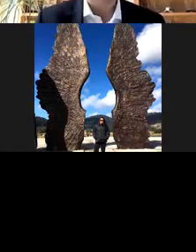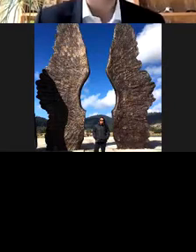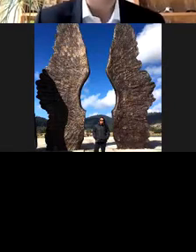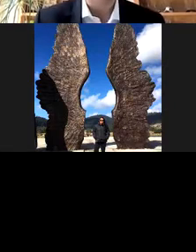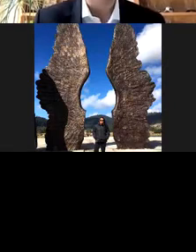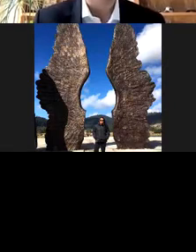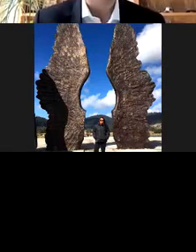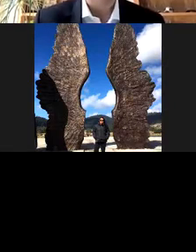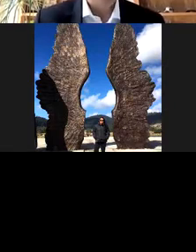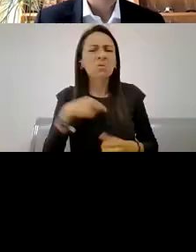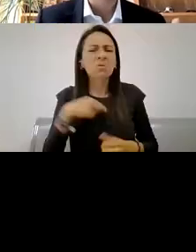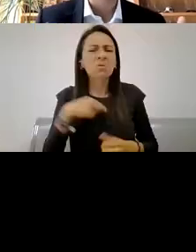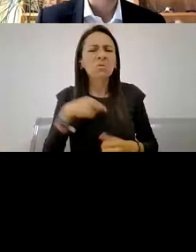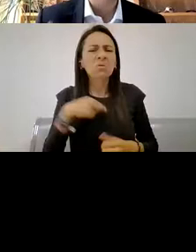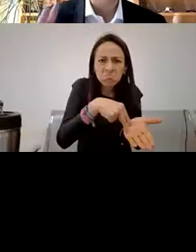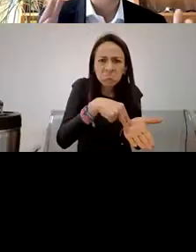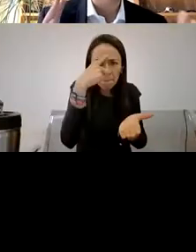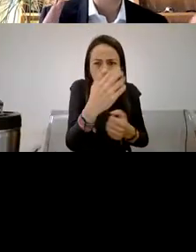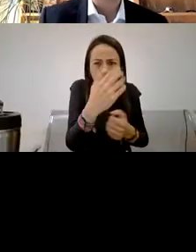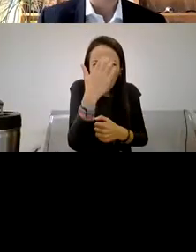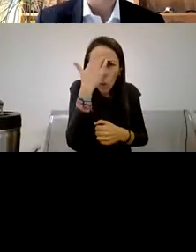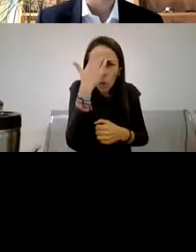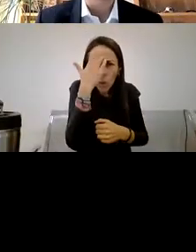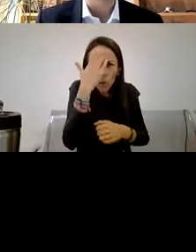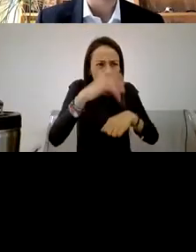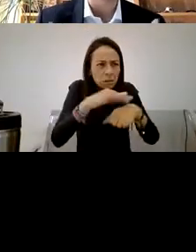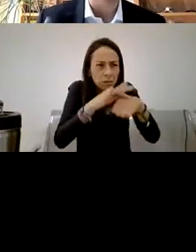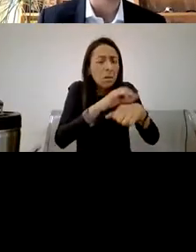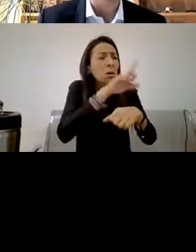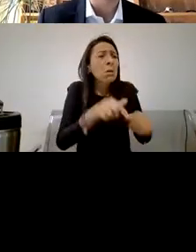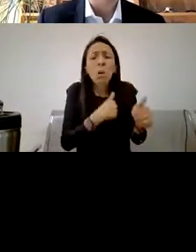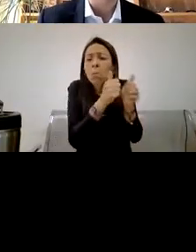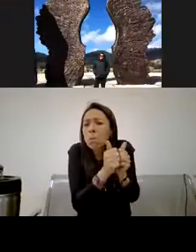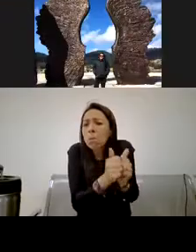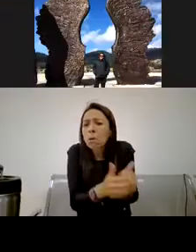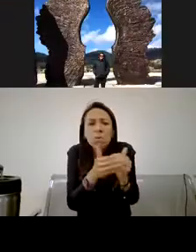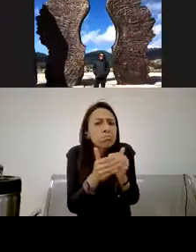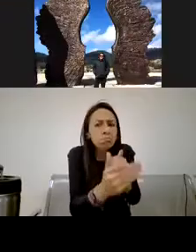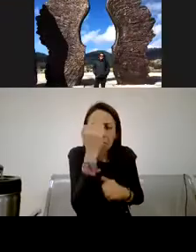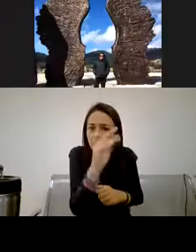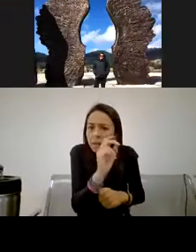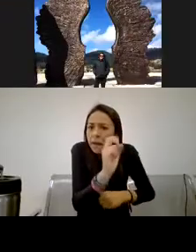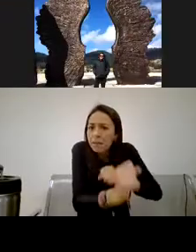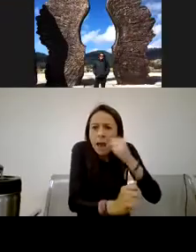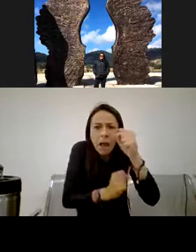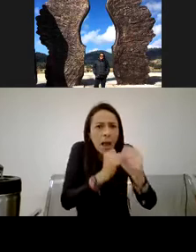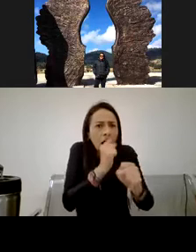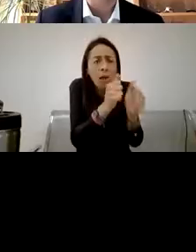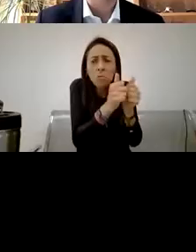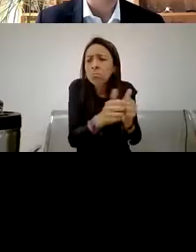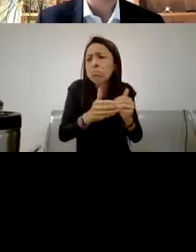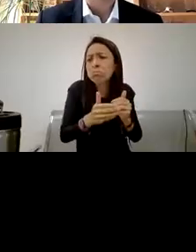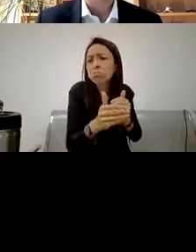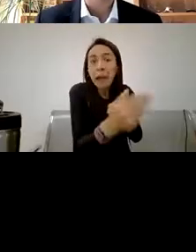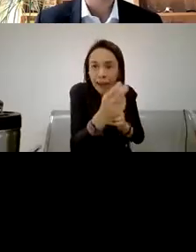conocer y aquí llevo 30 años. En realidad, este trabajo de difusión, de comunicación, es muy importante. Todas las personas